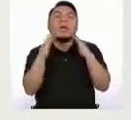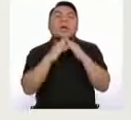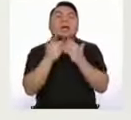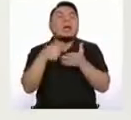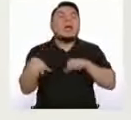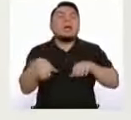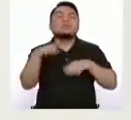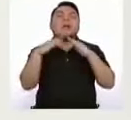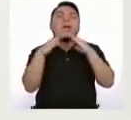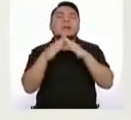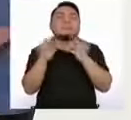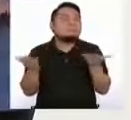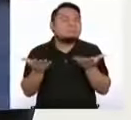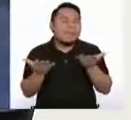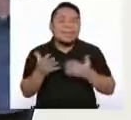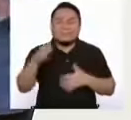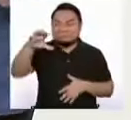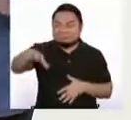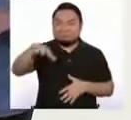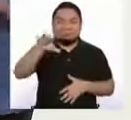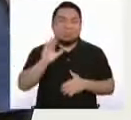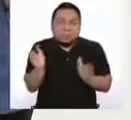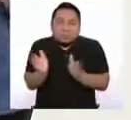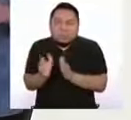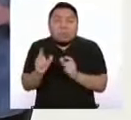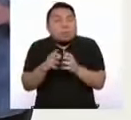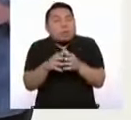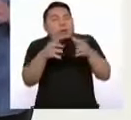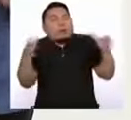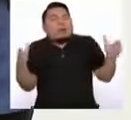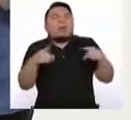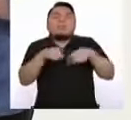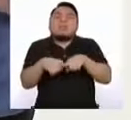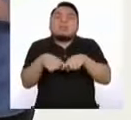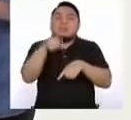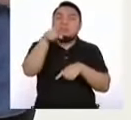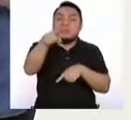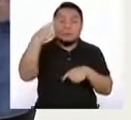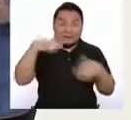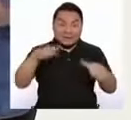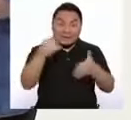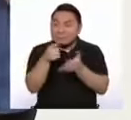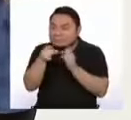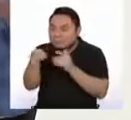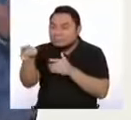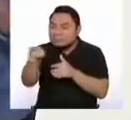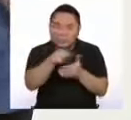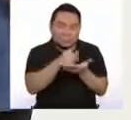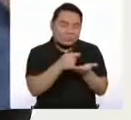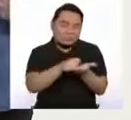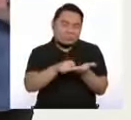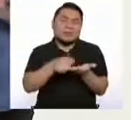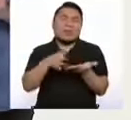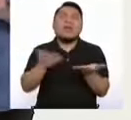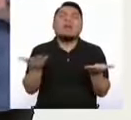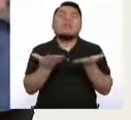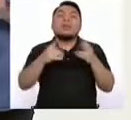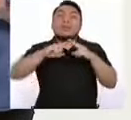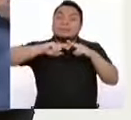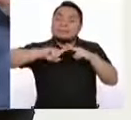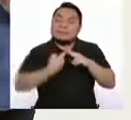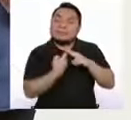ustedes en su casa. Después de haber hecho este plano, ahora toca decidir dónde iniciaremos